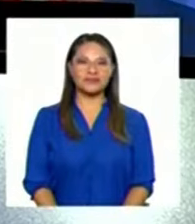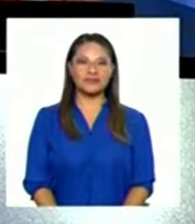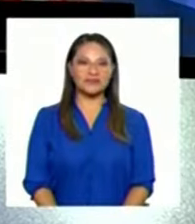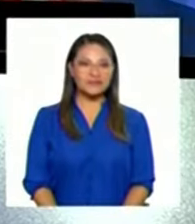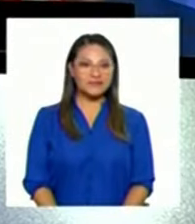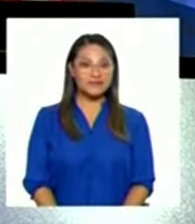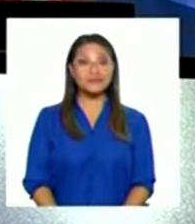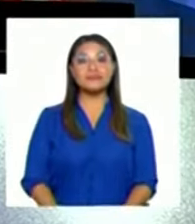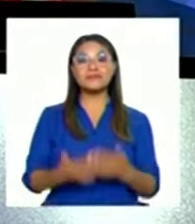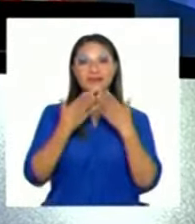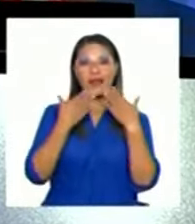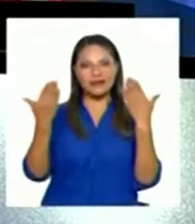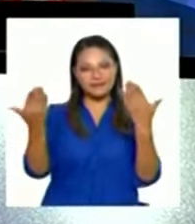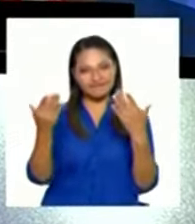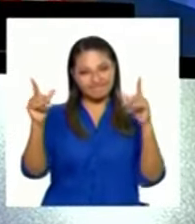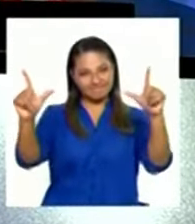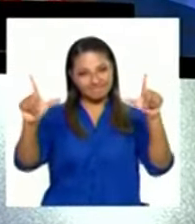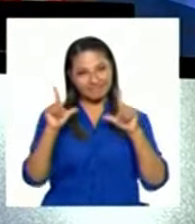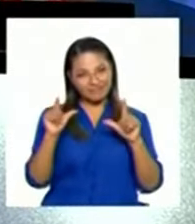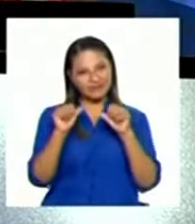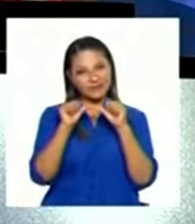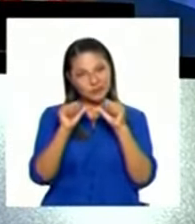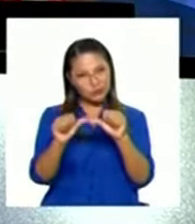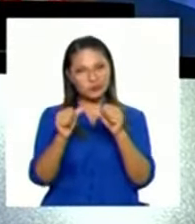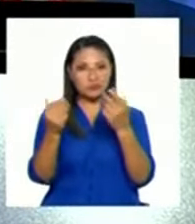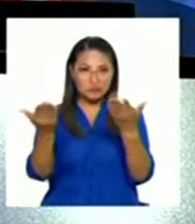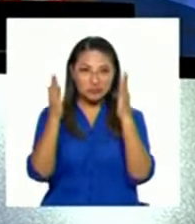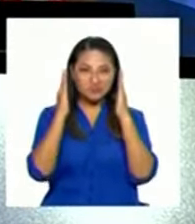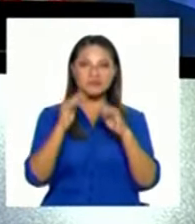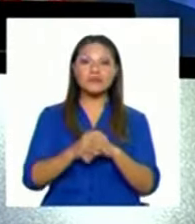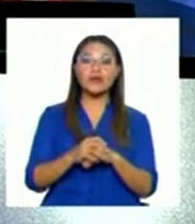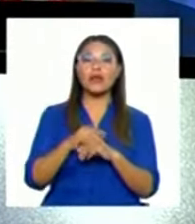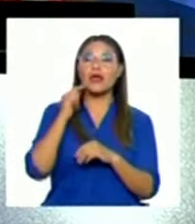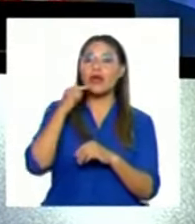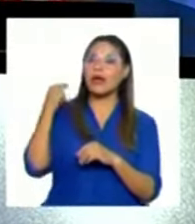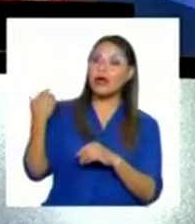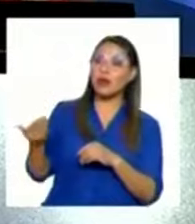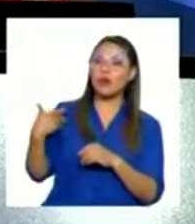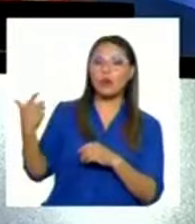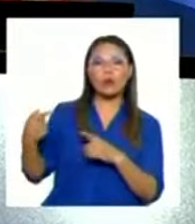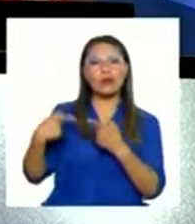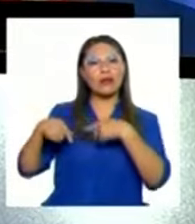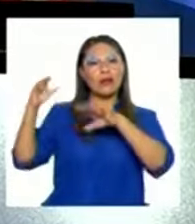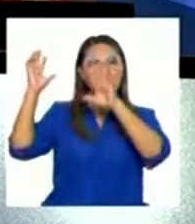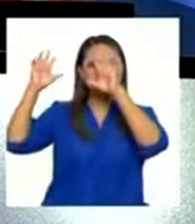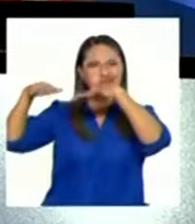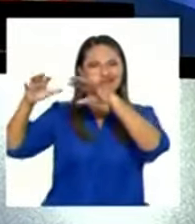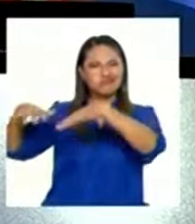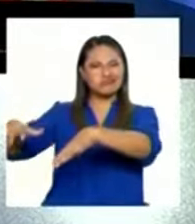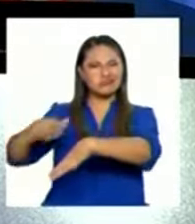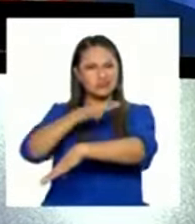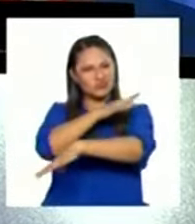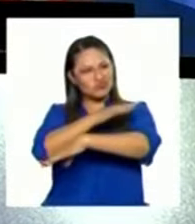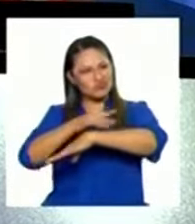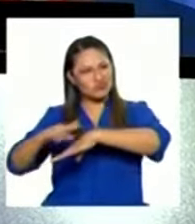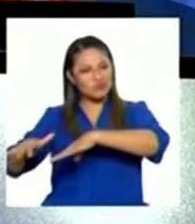Estamos de vuelta. Muchas gracias por acompañarnos y ante los estragos que dejan las intensas lluvias, atención.